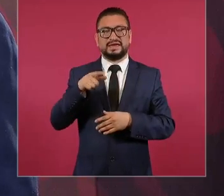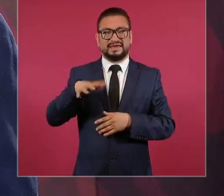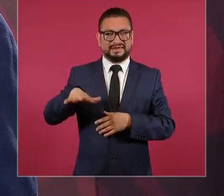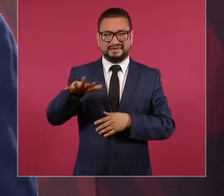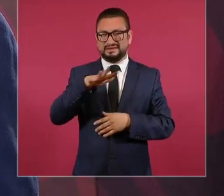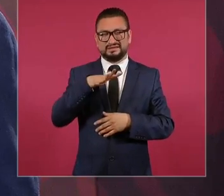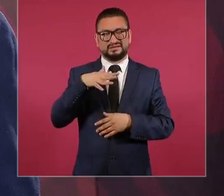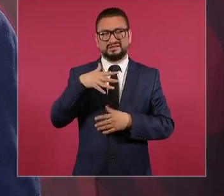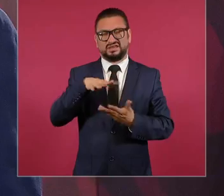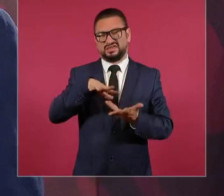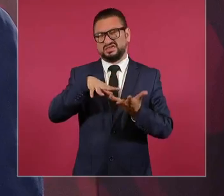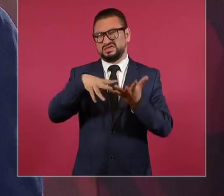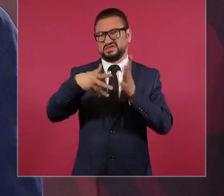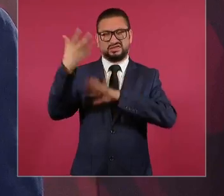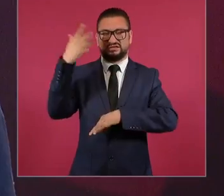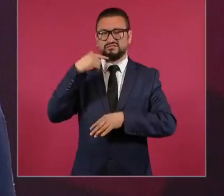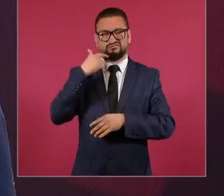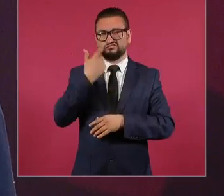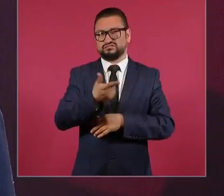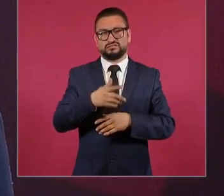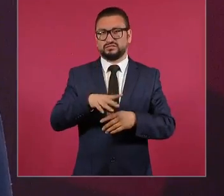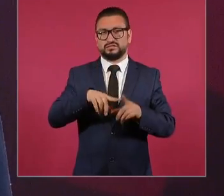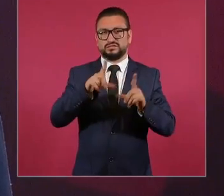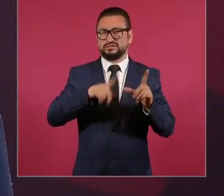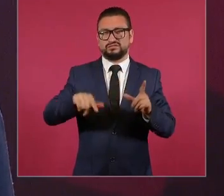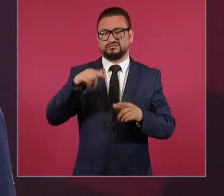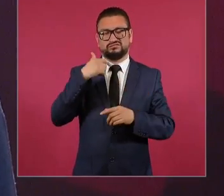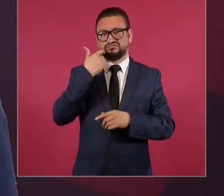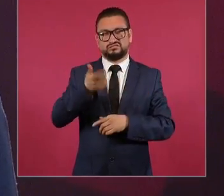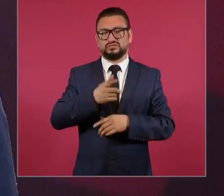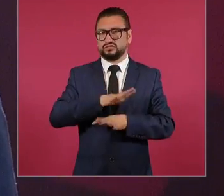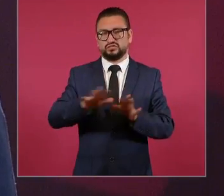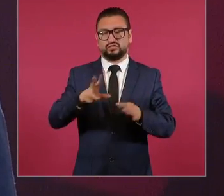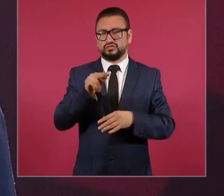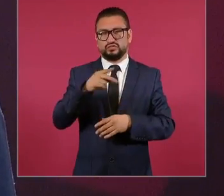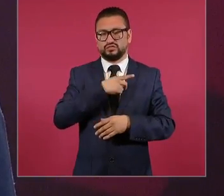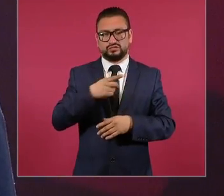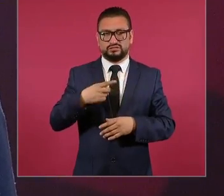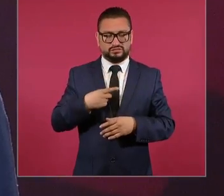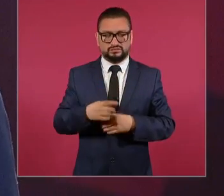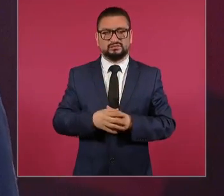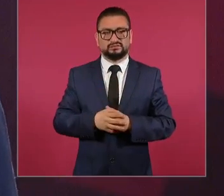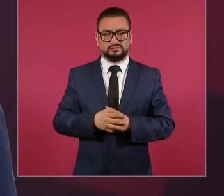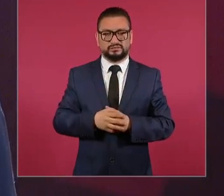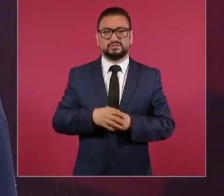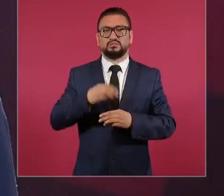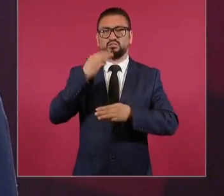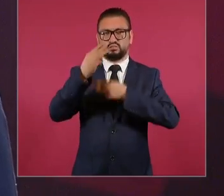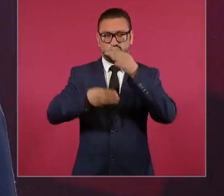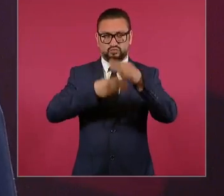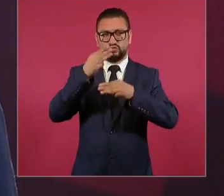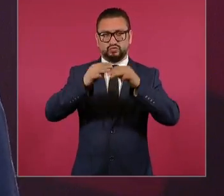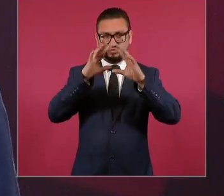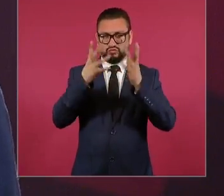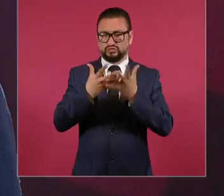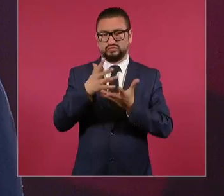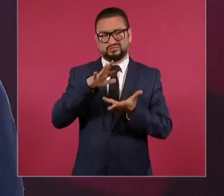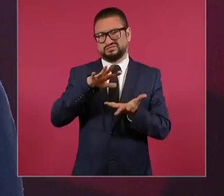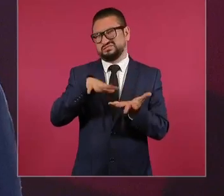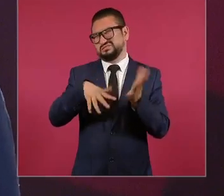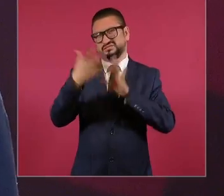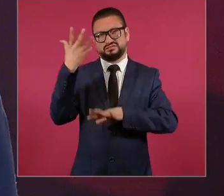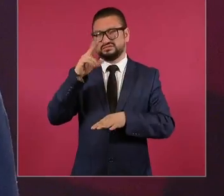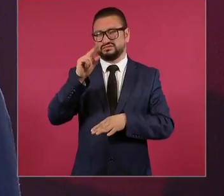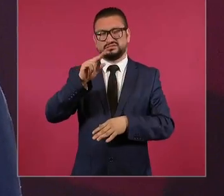el pueblo de México no merece violencia en el mundo hay que